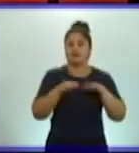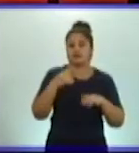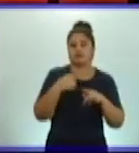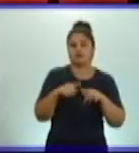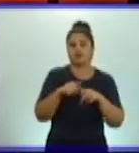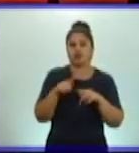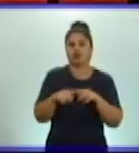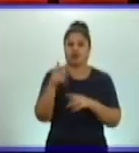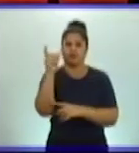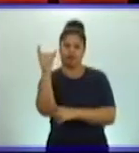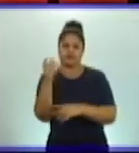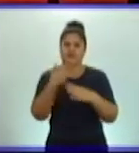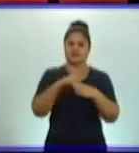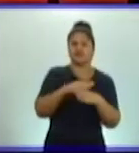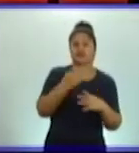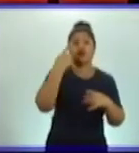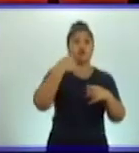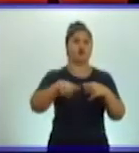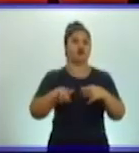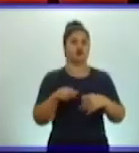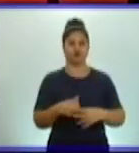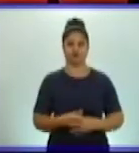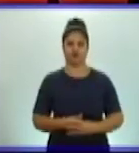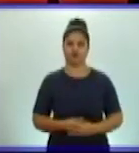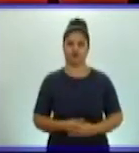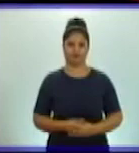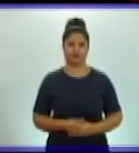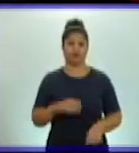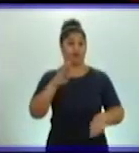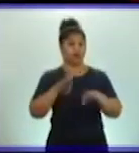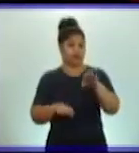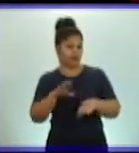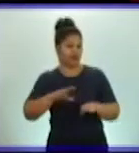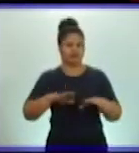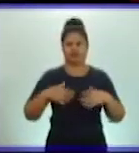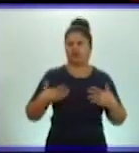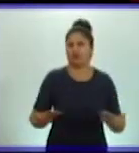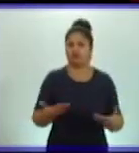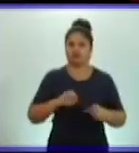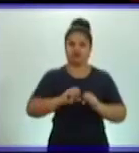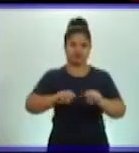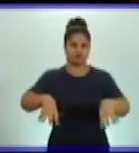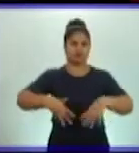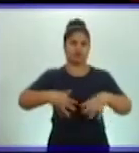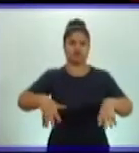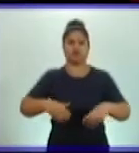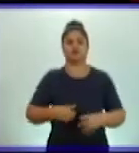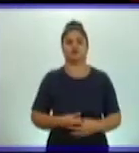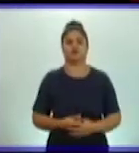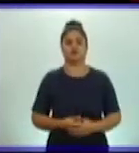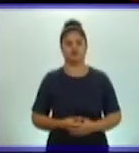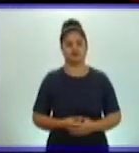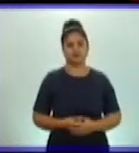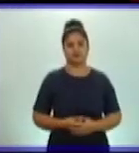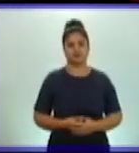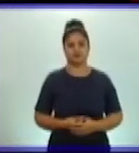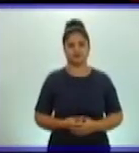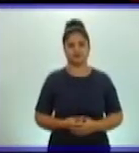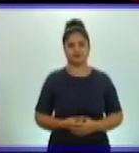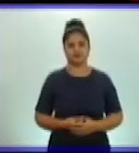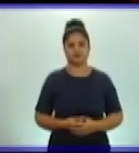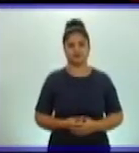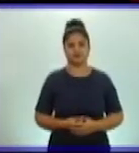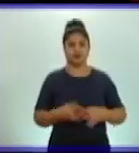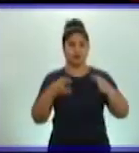dicho explícitamente, sino qué quiere decir, qué implica eso dicho. Por tanto, en muchas ocasiones tenemos que apelar también